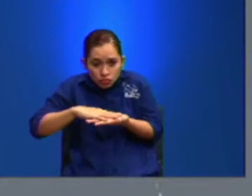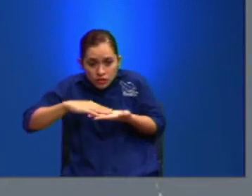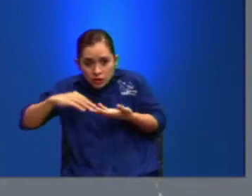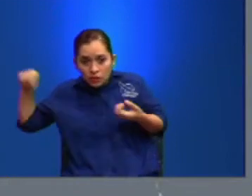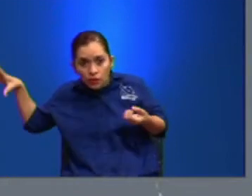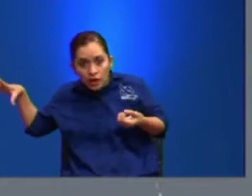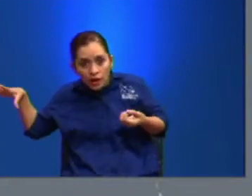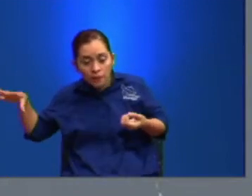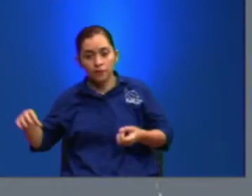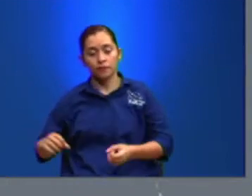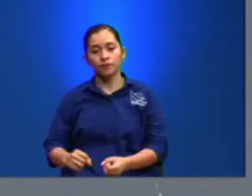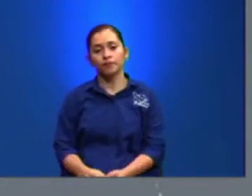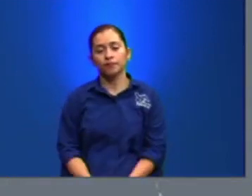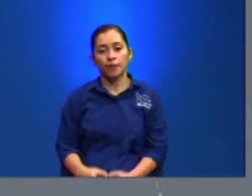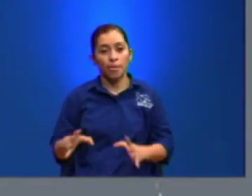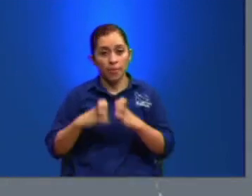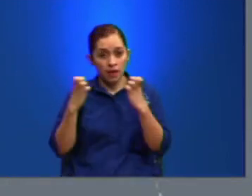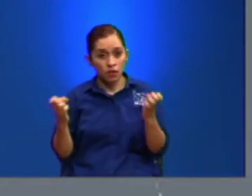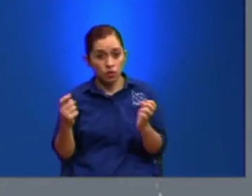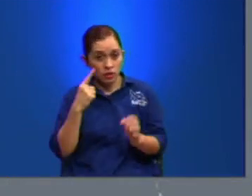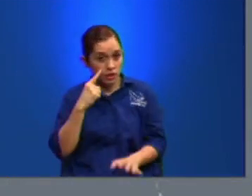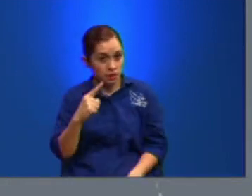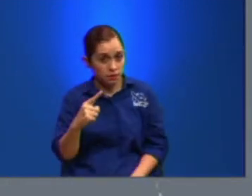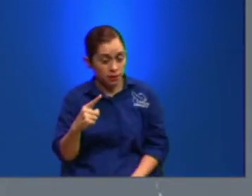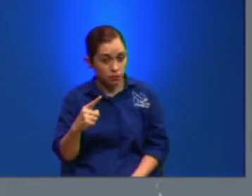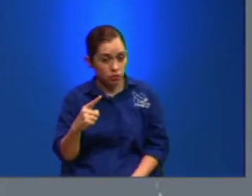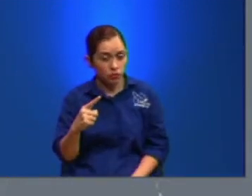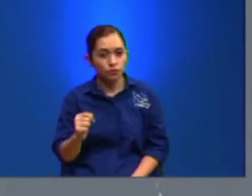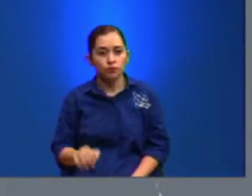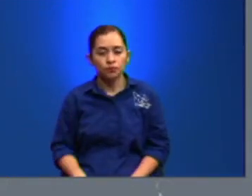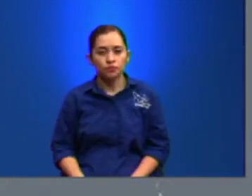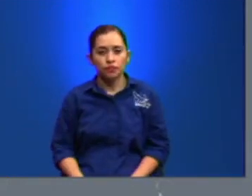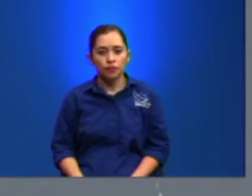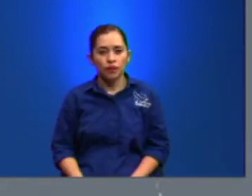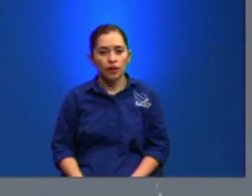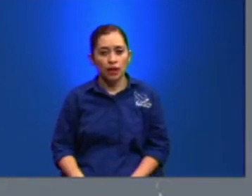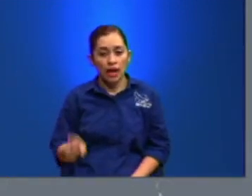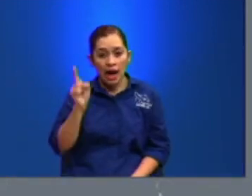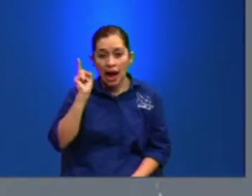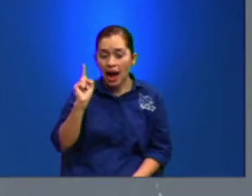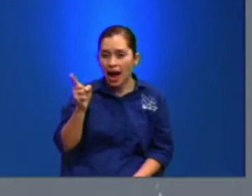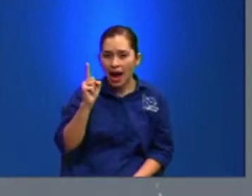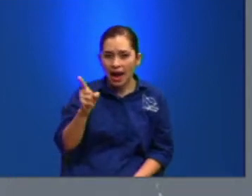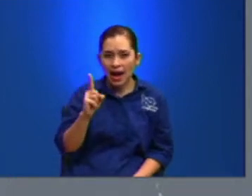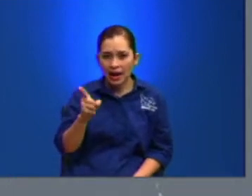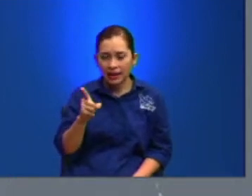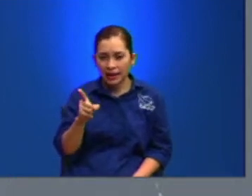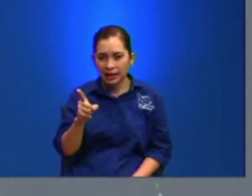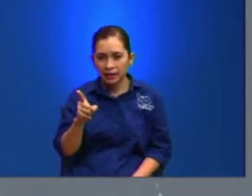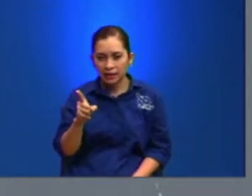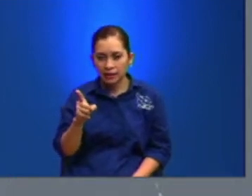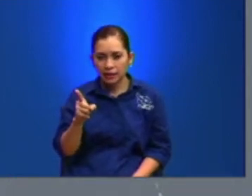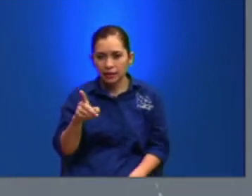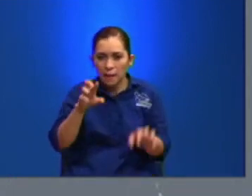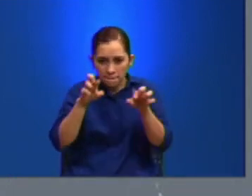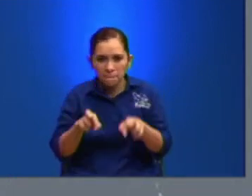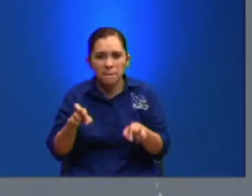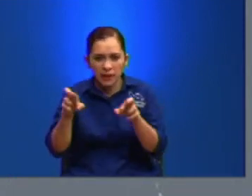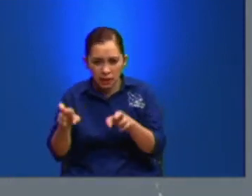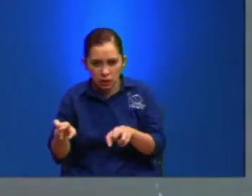que aquel juez que era el hombre más fuerte del